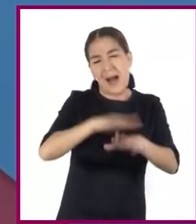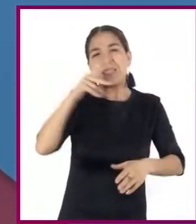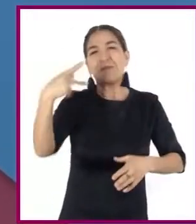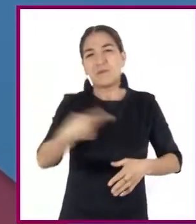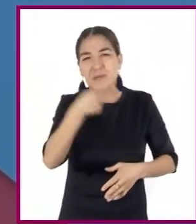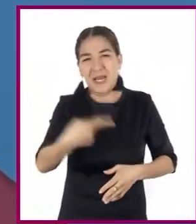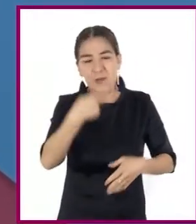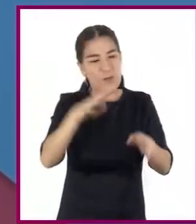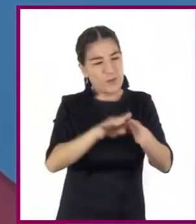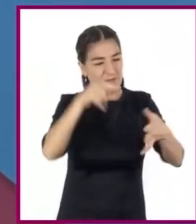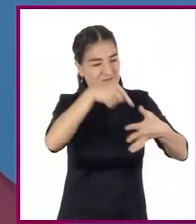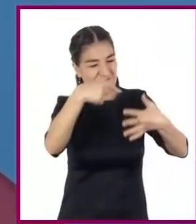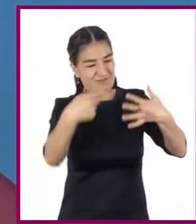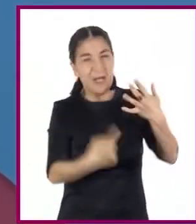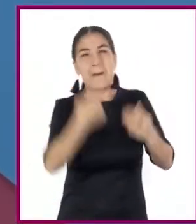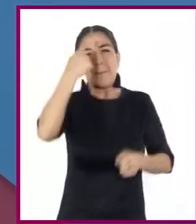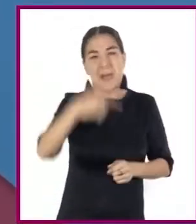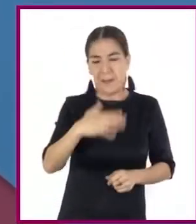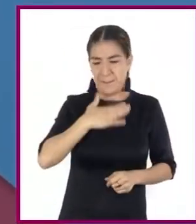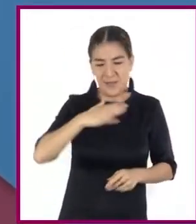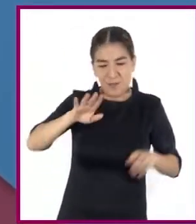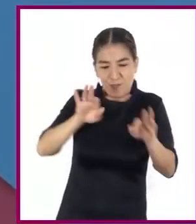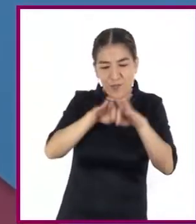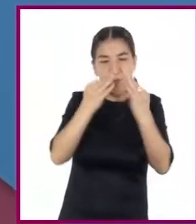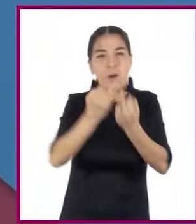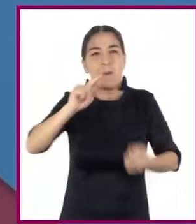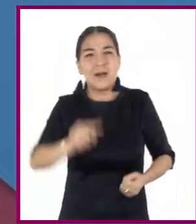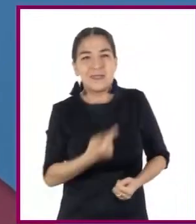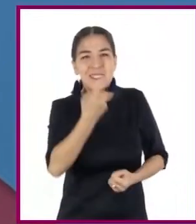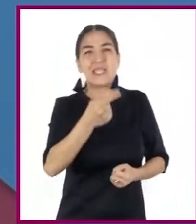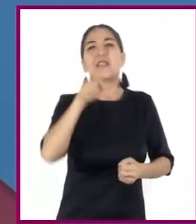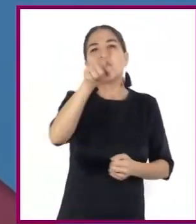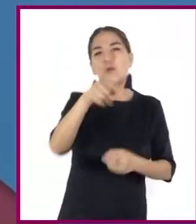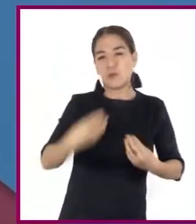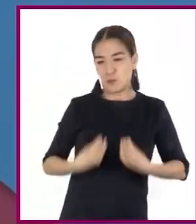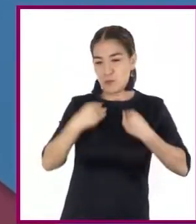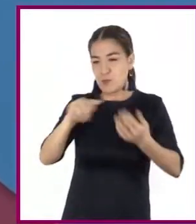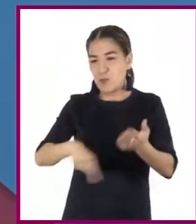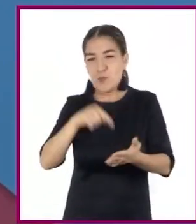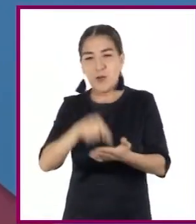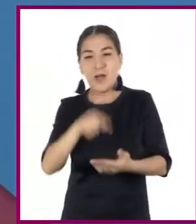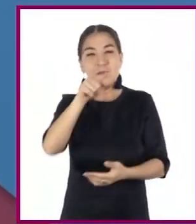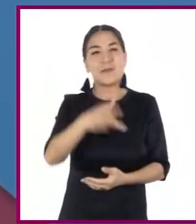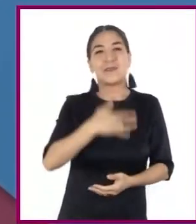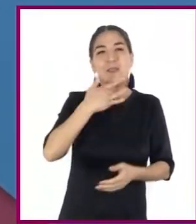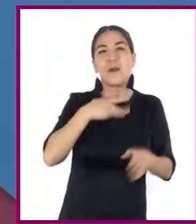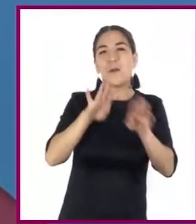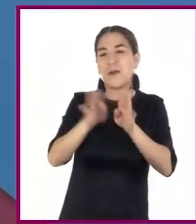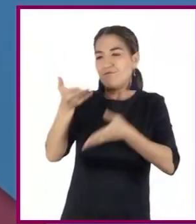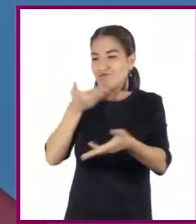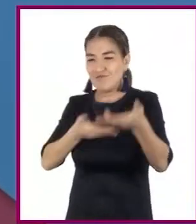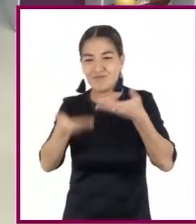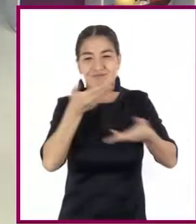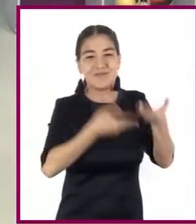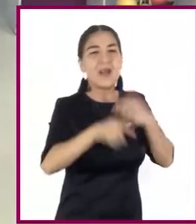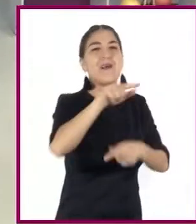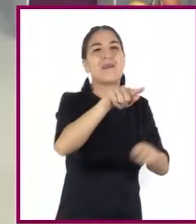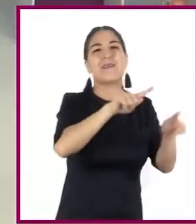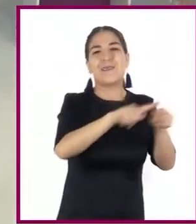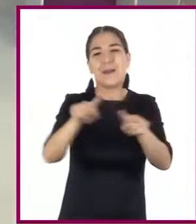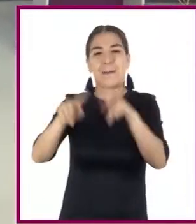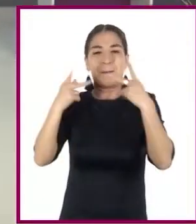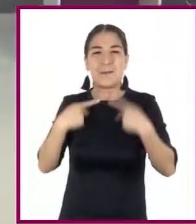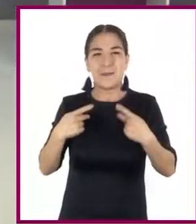referencia a su forma de ser e incluso el lugar donde viven, donde empiezan a identificarse e interactuar con su entorno.